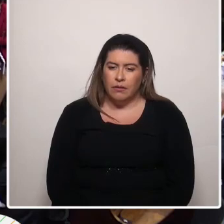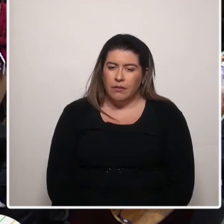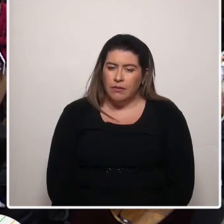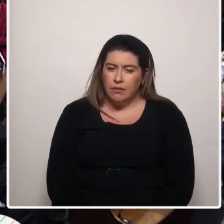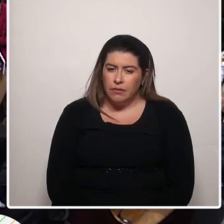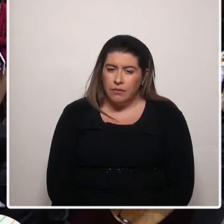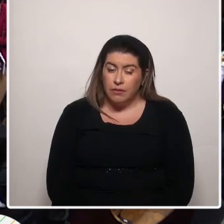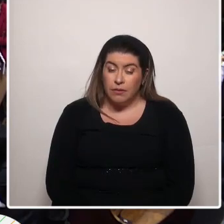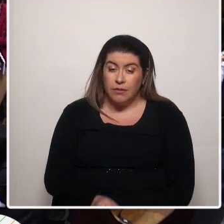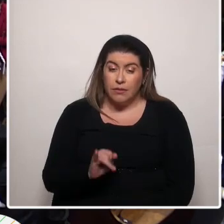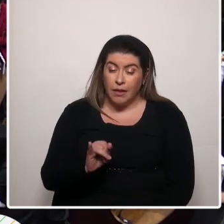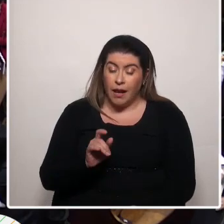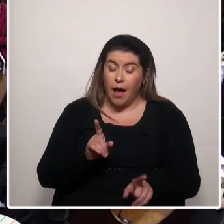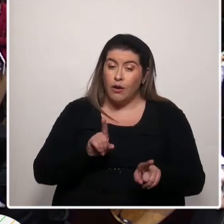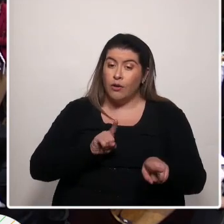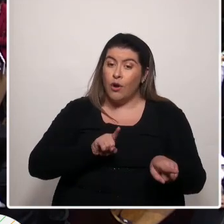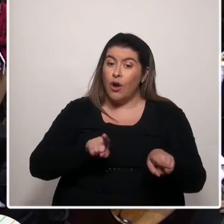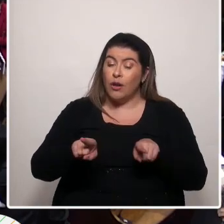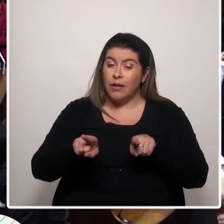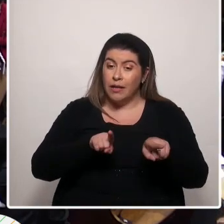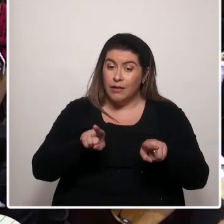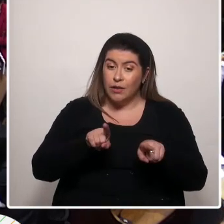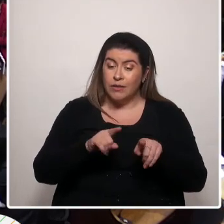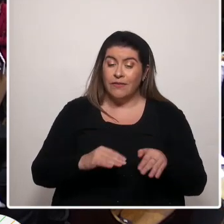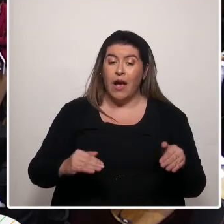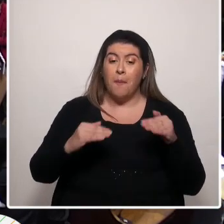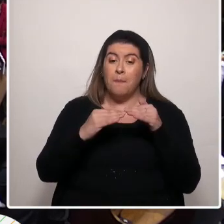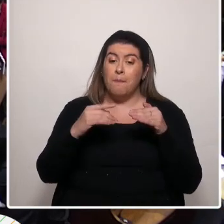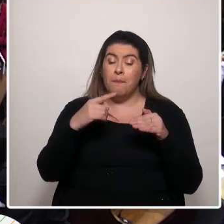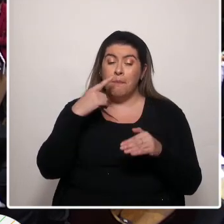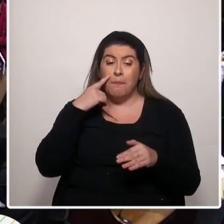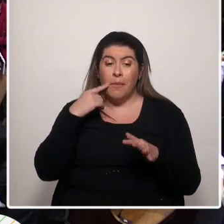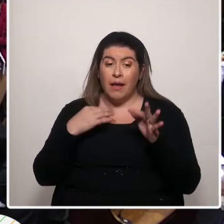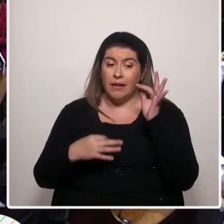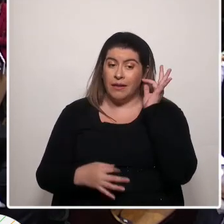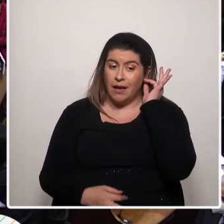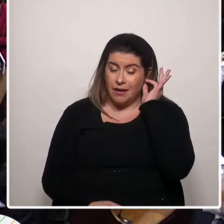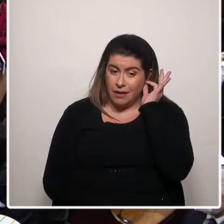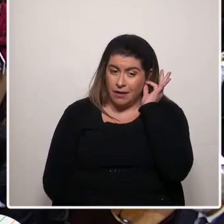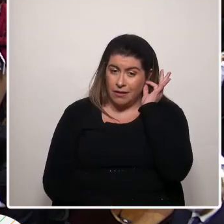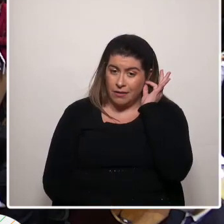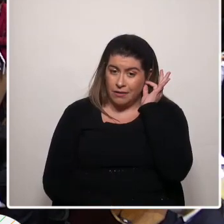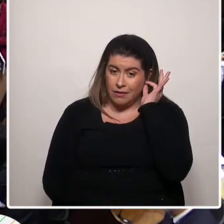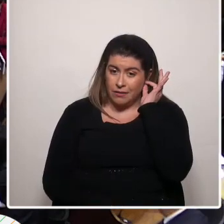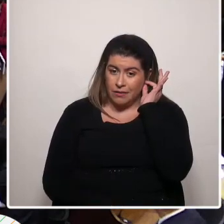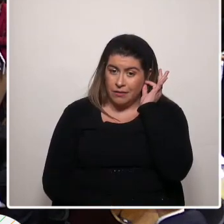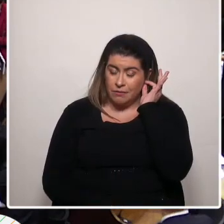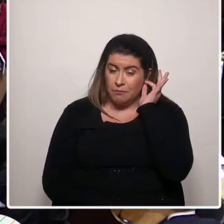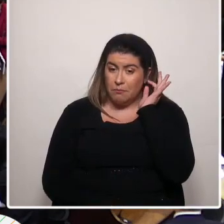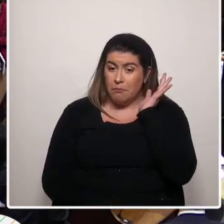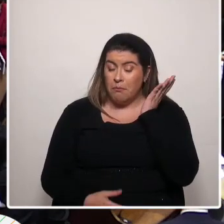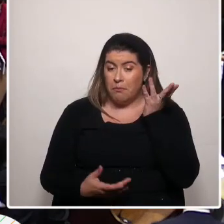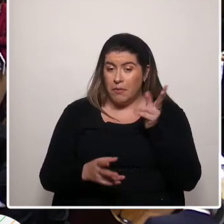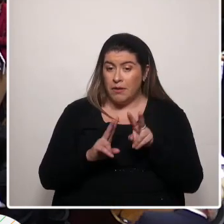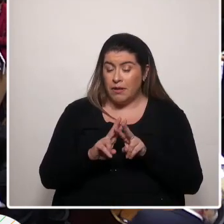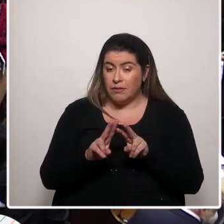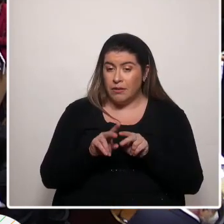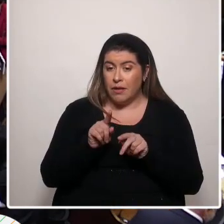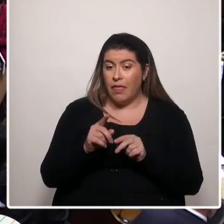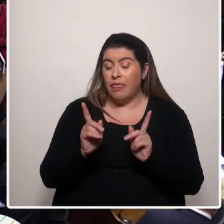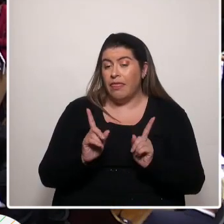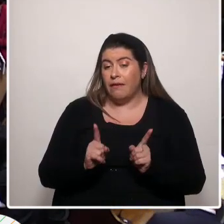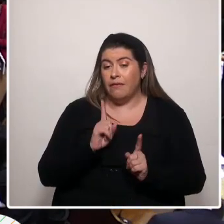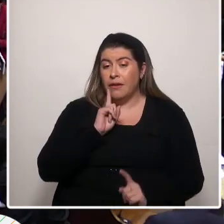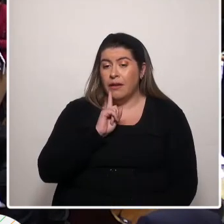Si la coordinación va a ser paritaria, eso es lo importante. Para ser paritaria, tiene que tener un hombre y una